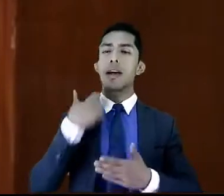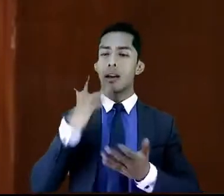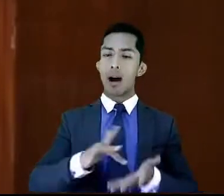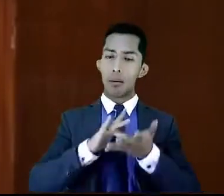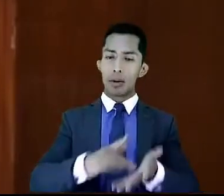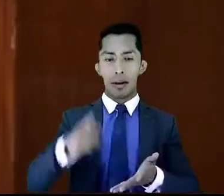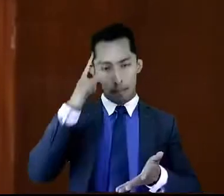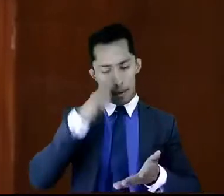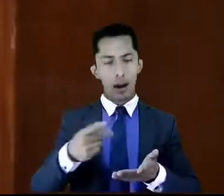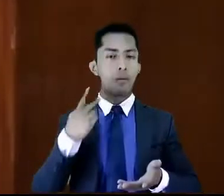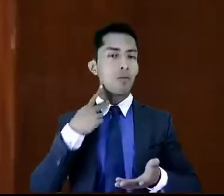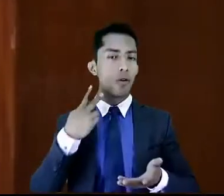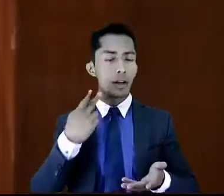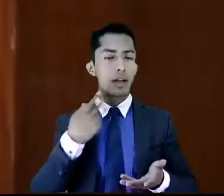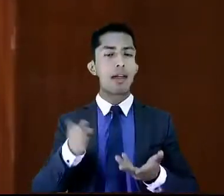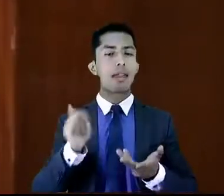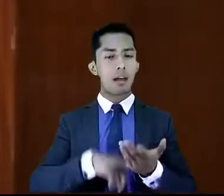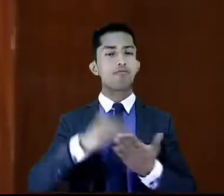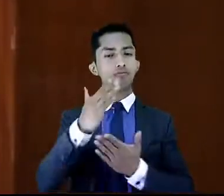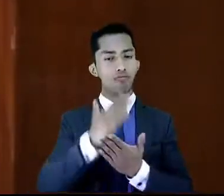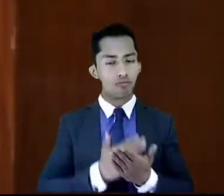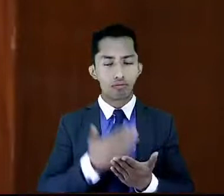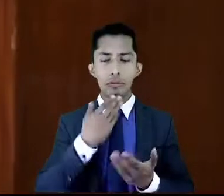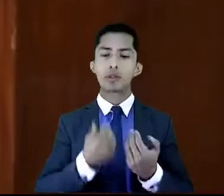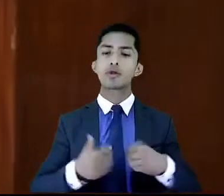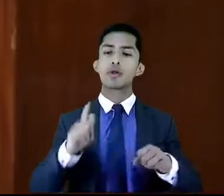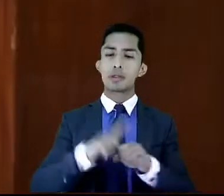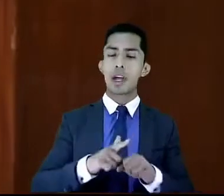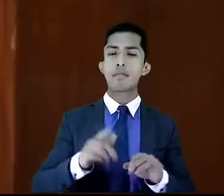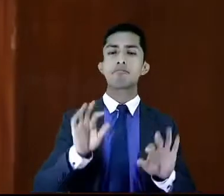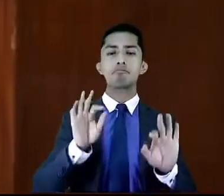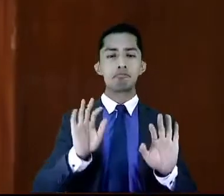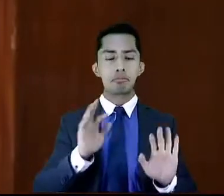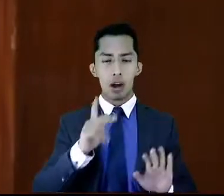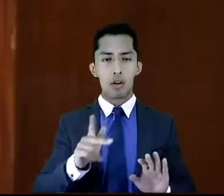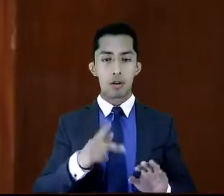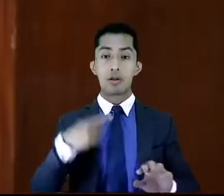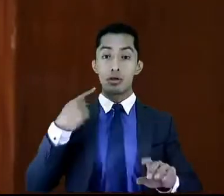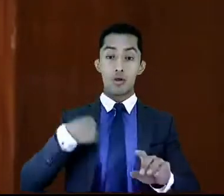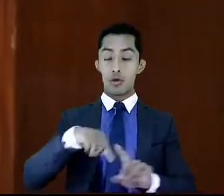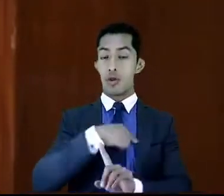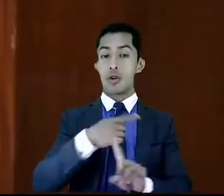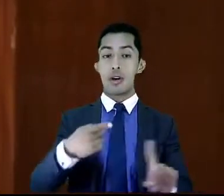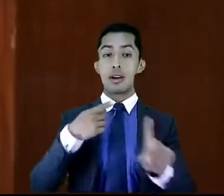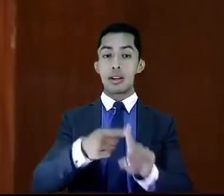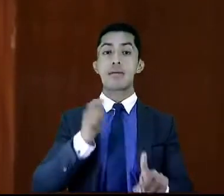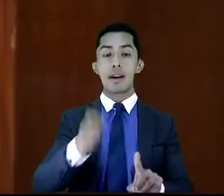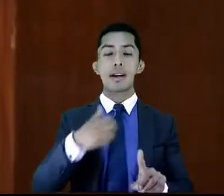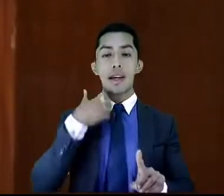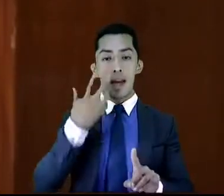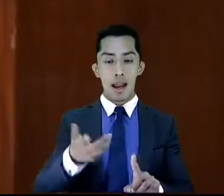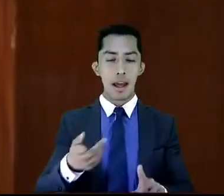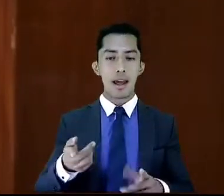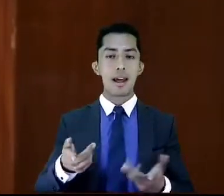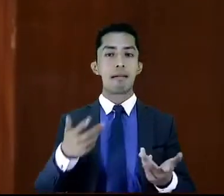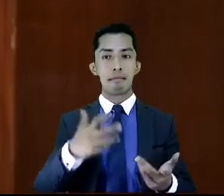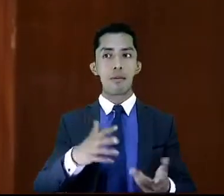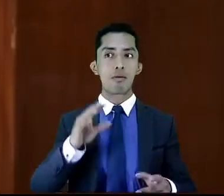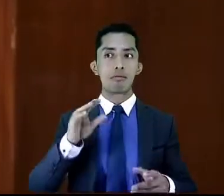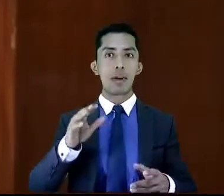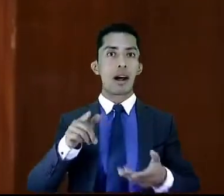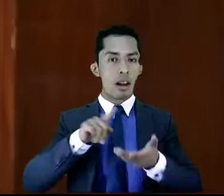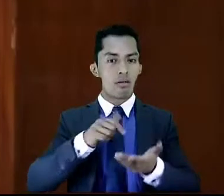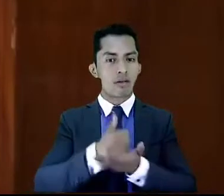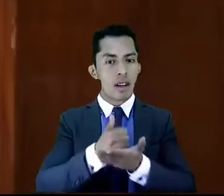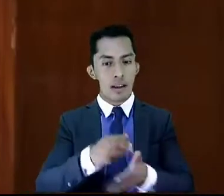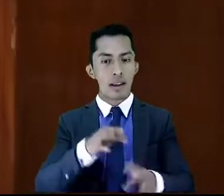y social de nuestro Estado. Nuestro objetivo, construir un mejor futuro para todas y todos.